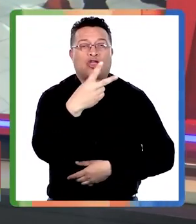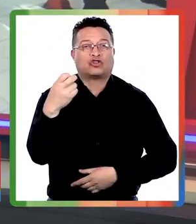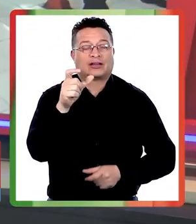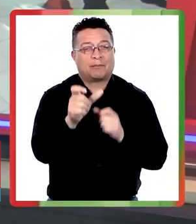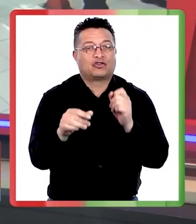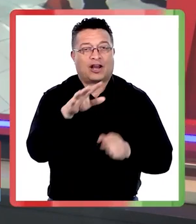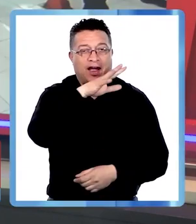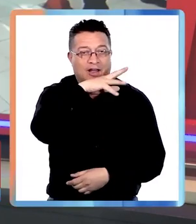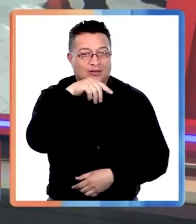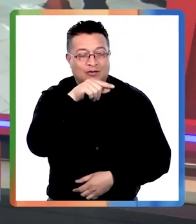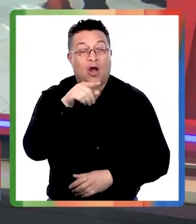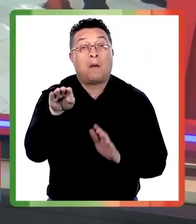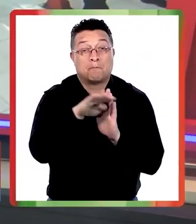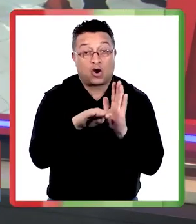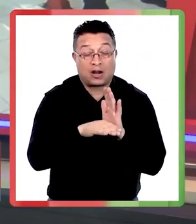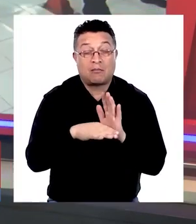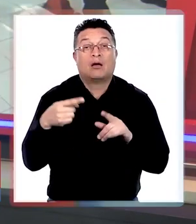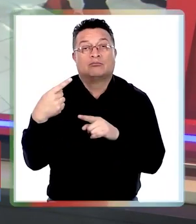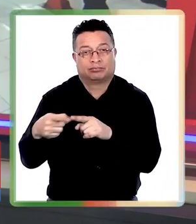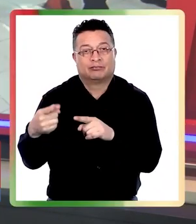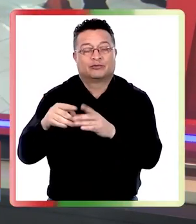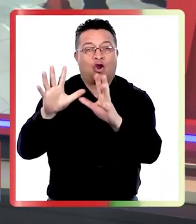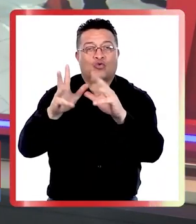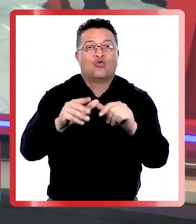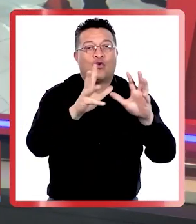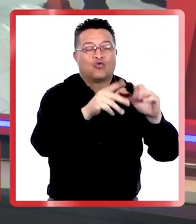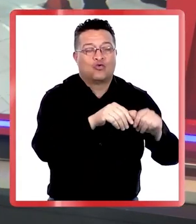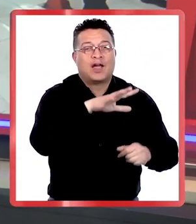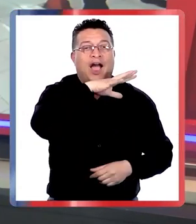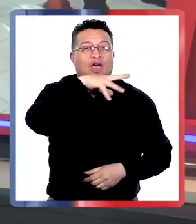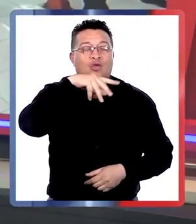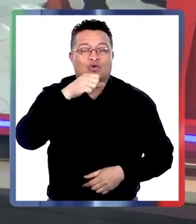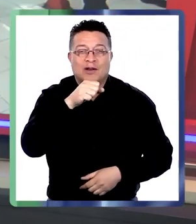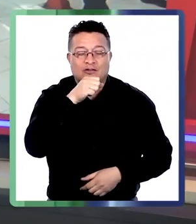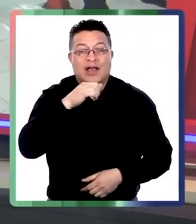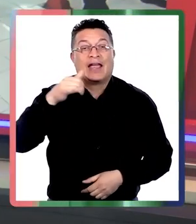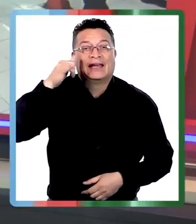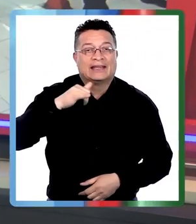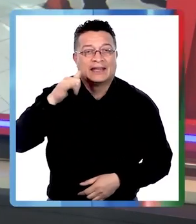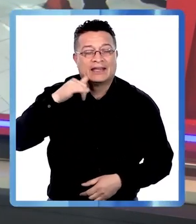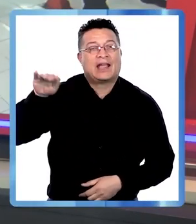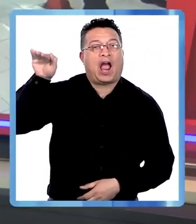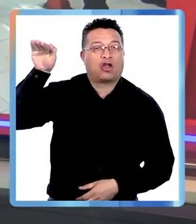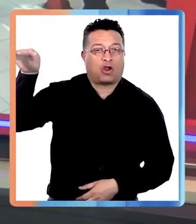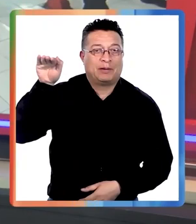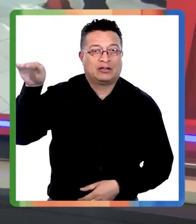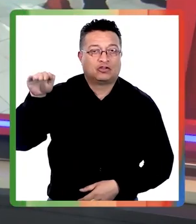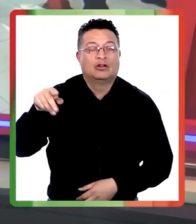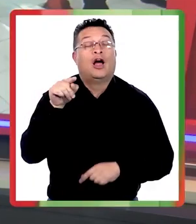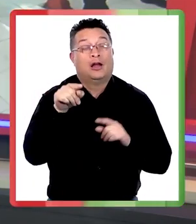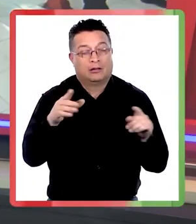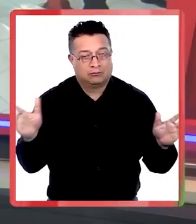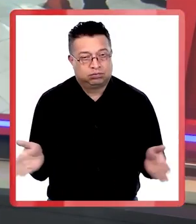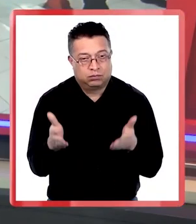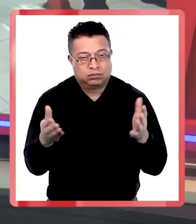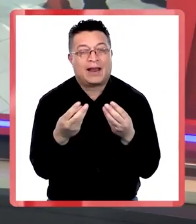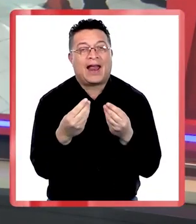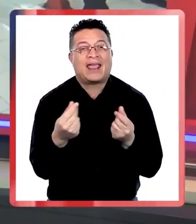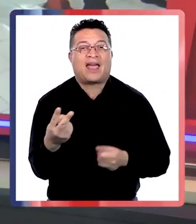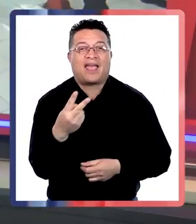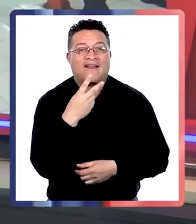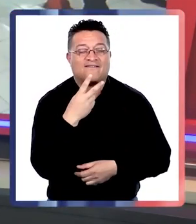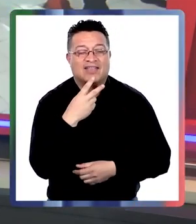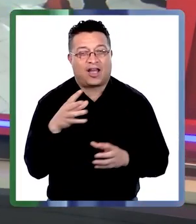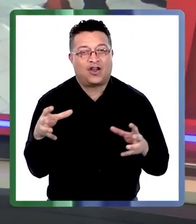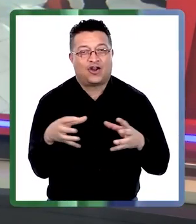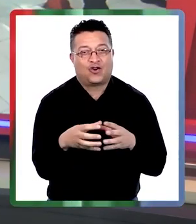de 200 personas mayores. El programa unió a distintos clubes de adultos mayores de Iquique y Alto Hospicio y tuvo como propósito promover la